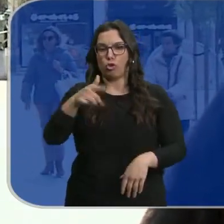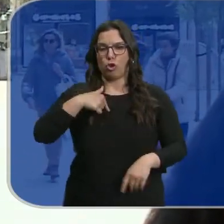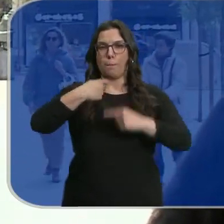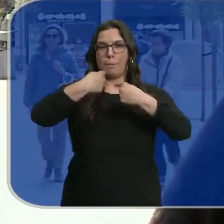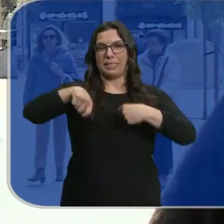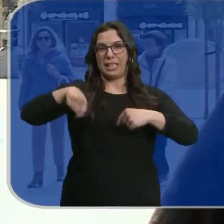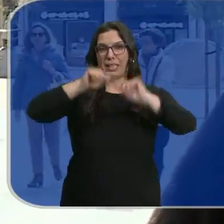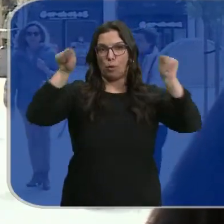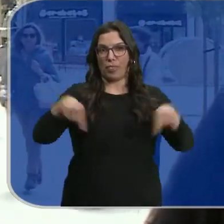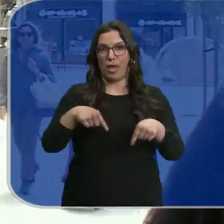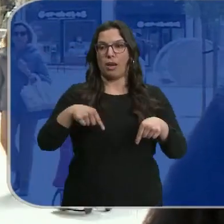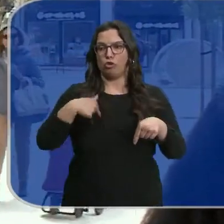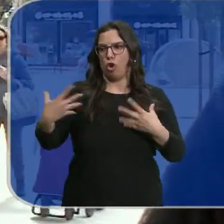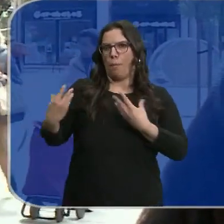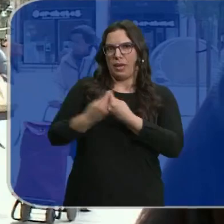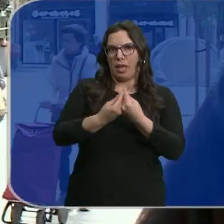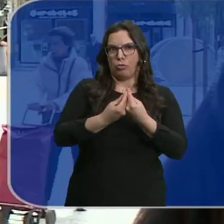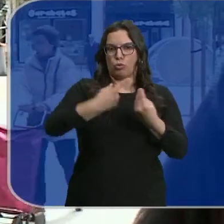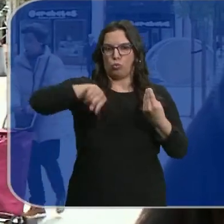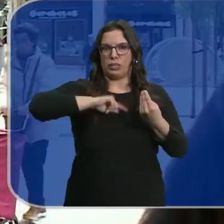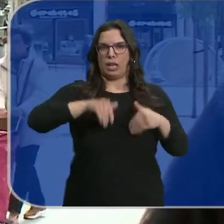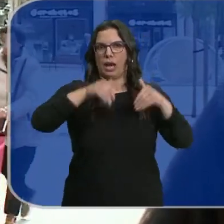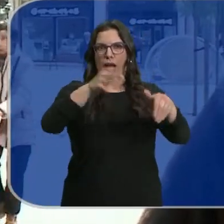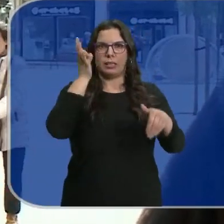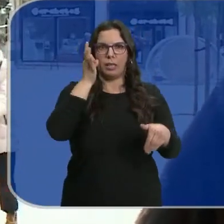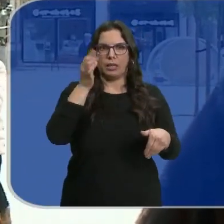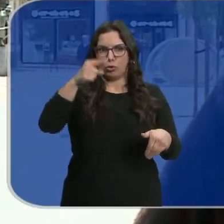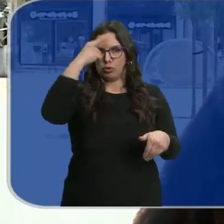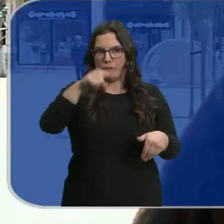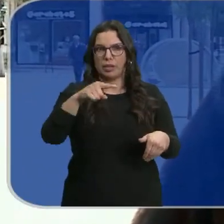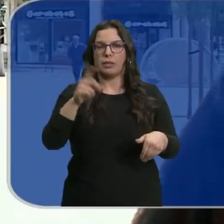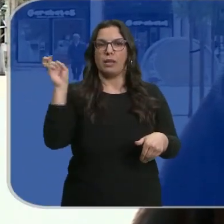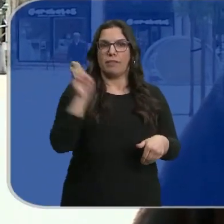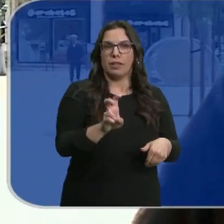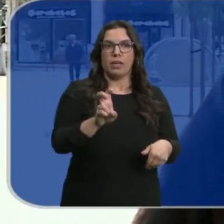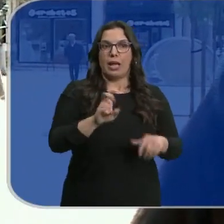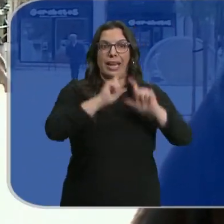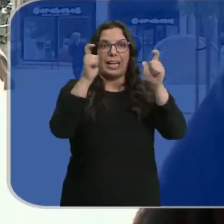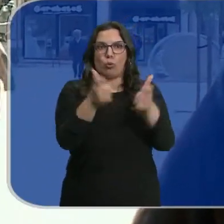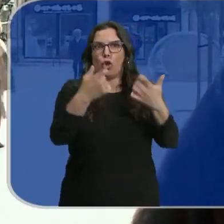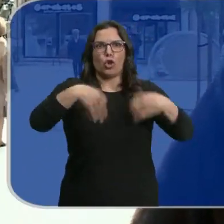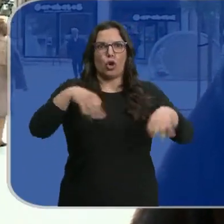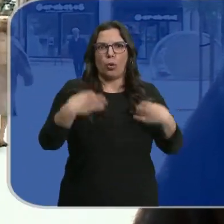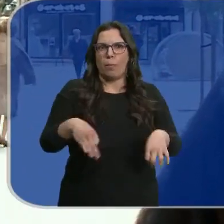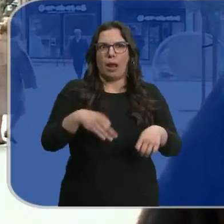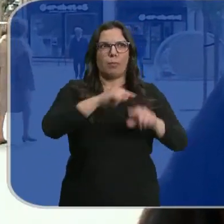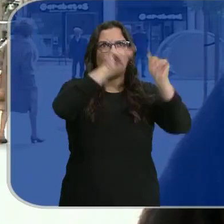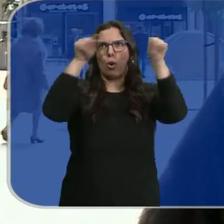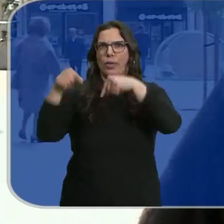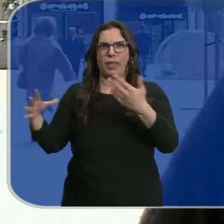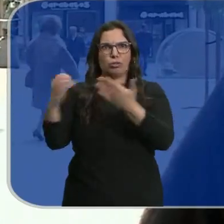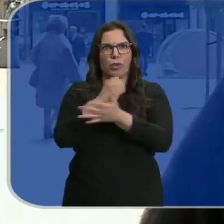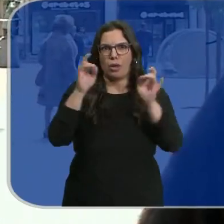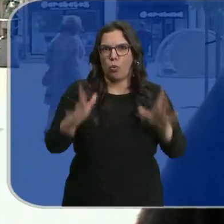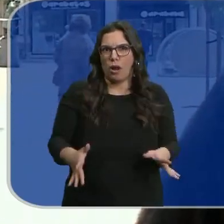he venido con Margarita Torres, que es nuestra candidata en el Ayuntamiento de León. Como todos sabéis, hemos venido a la sede autonómica en el marco de unas reuniones que se están llevando a cabo por todas las provincias